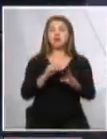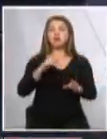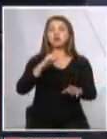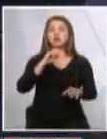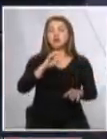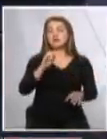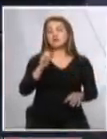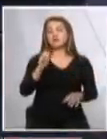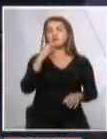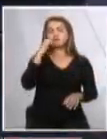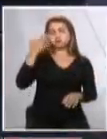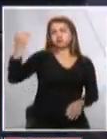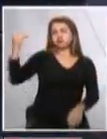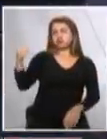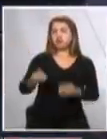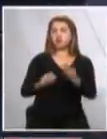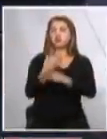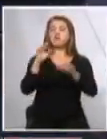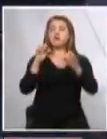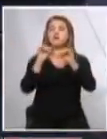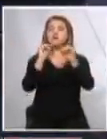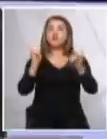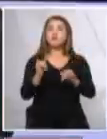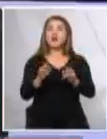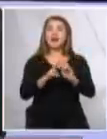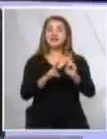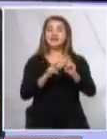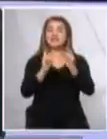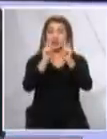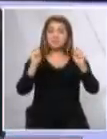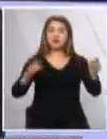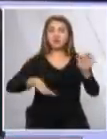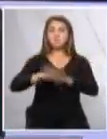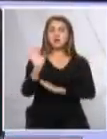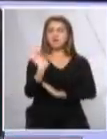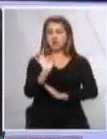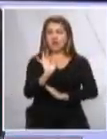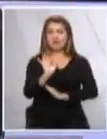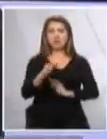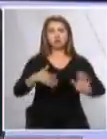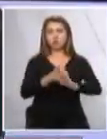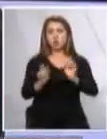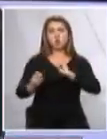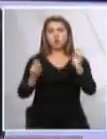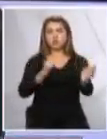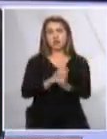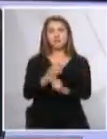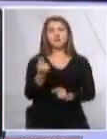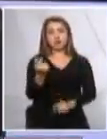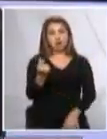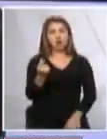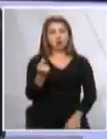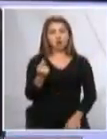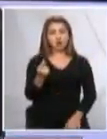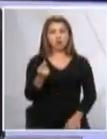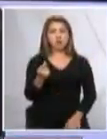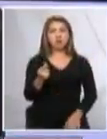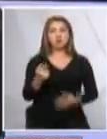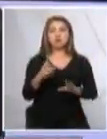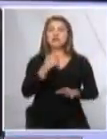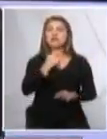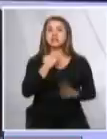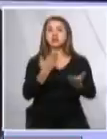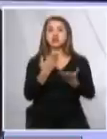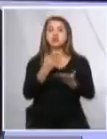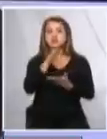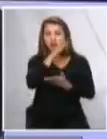O sea, viene la nueva forma de hacer campaña, tiene que ser lo más barata posible. Aquí va a venir todo un cambio de valores al respecto, que va a ser bien interesante ver cómo se